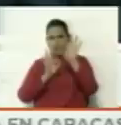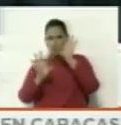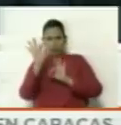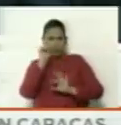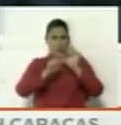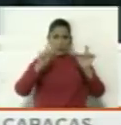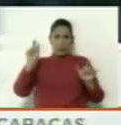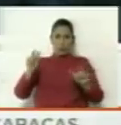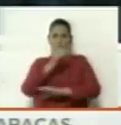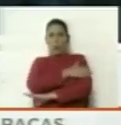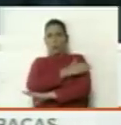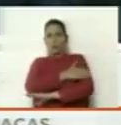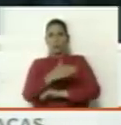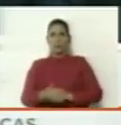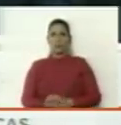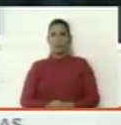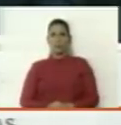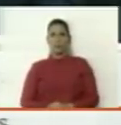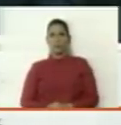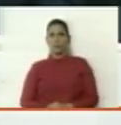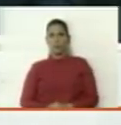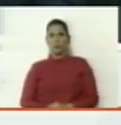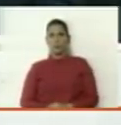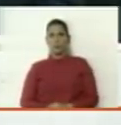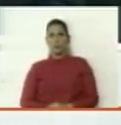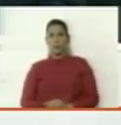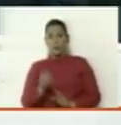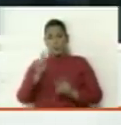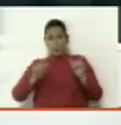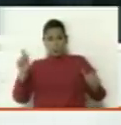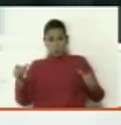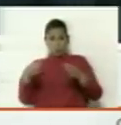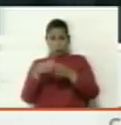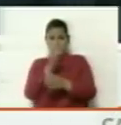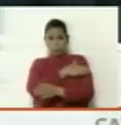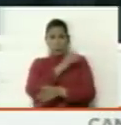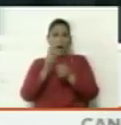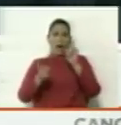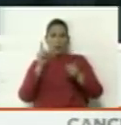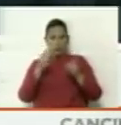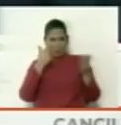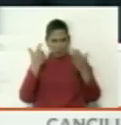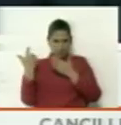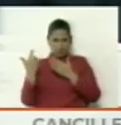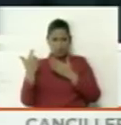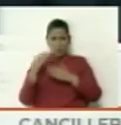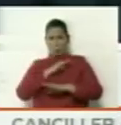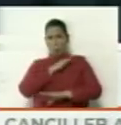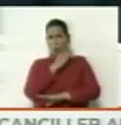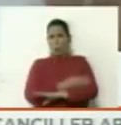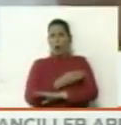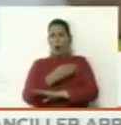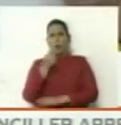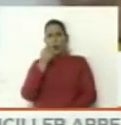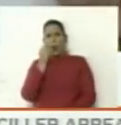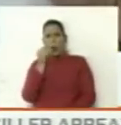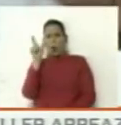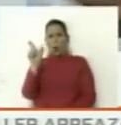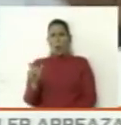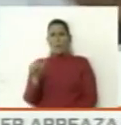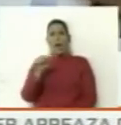personas de oposición, de personas de derecha, algunos de extrema derecha. Aquí hay un señor llamado Alec